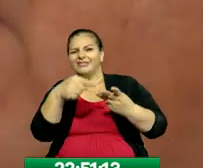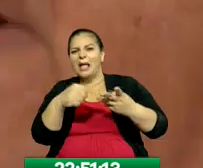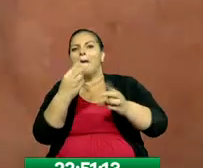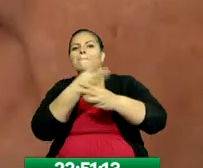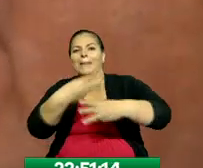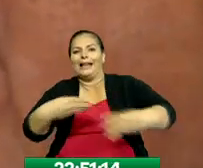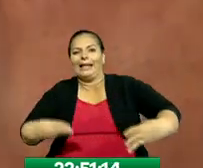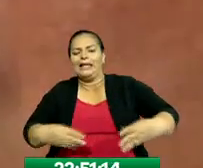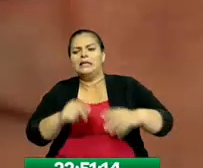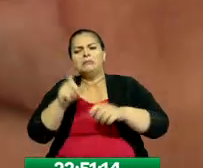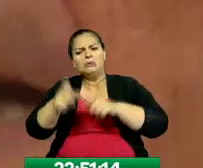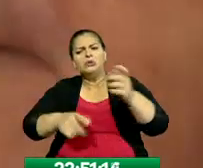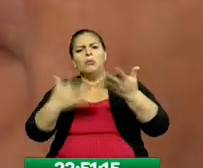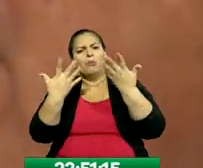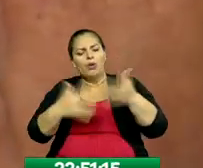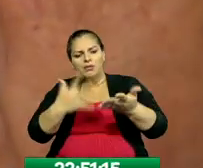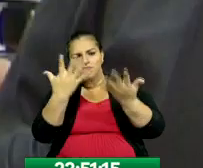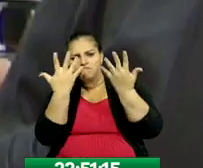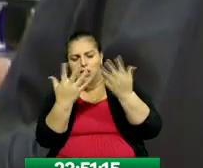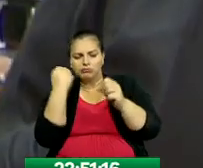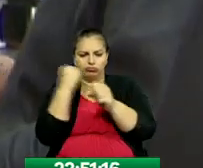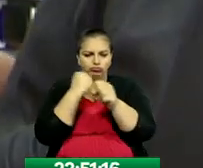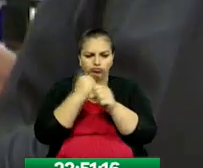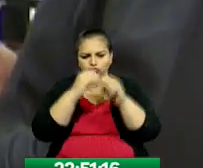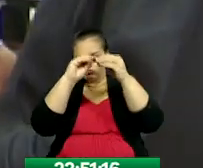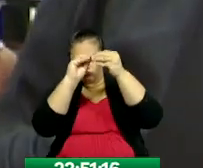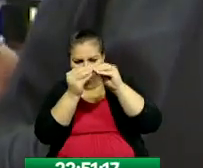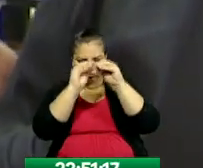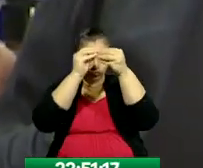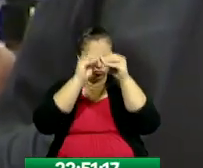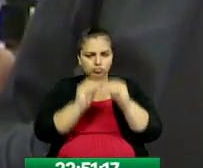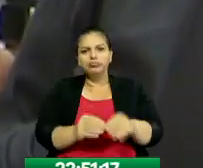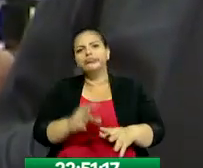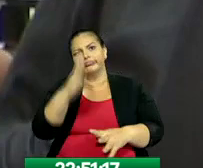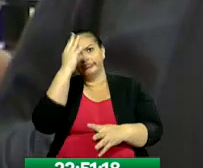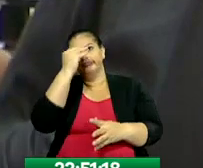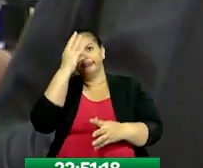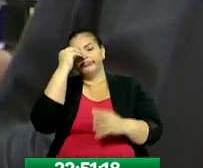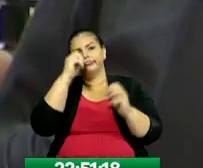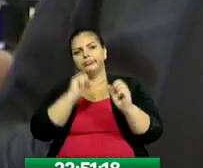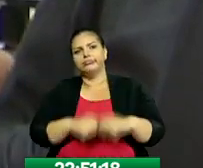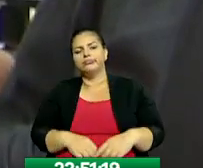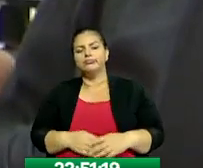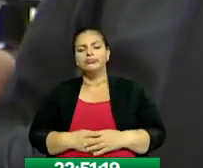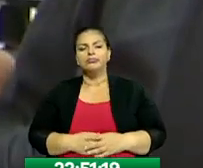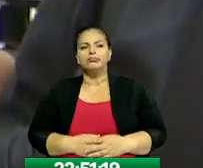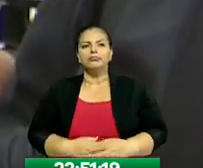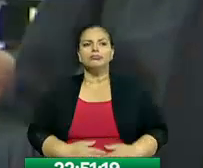para un cambio en general. Informó Carlos Julio Gurumendi.